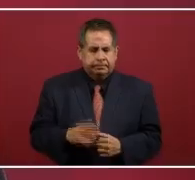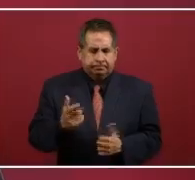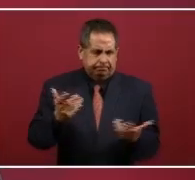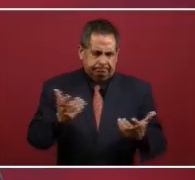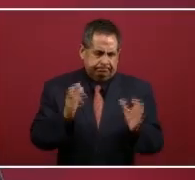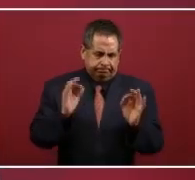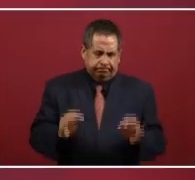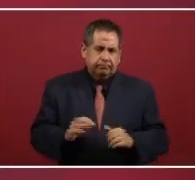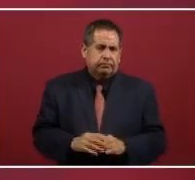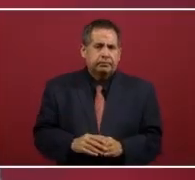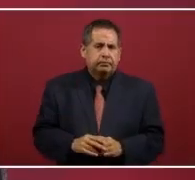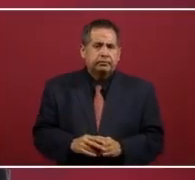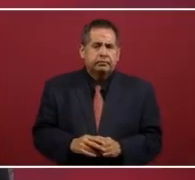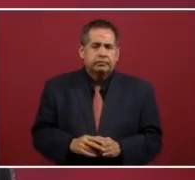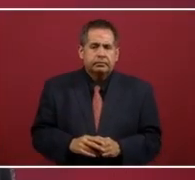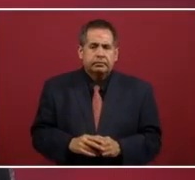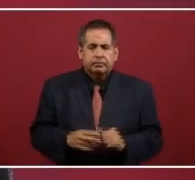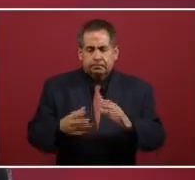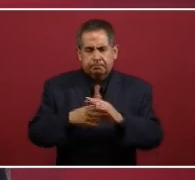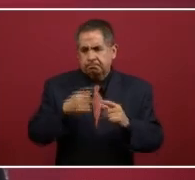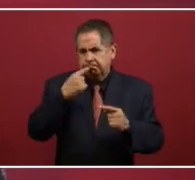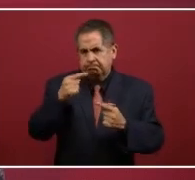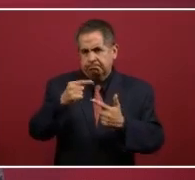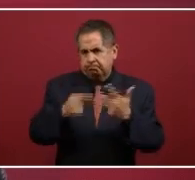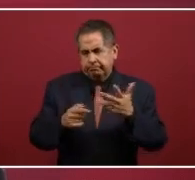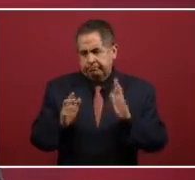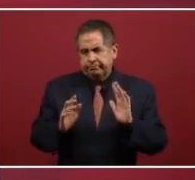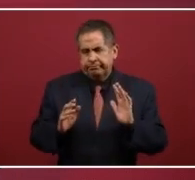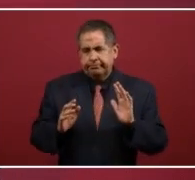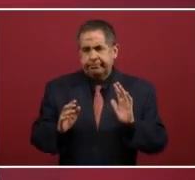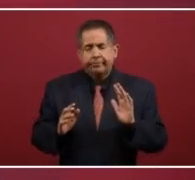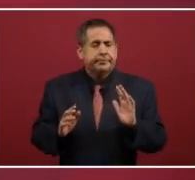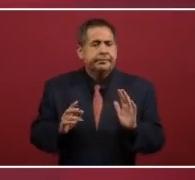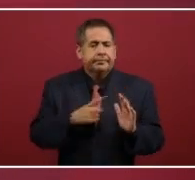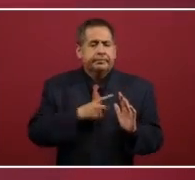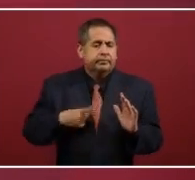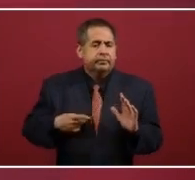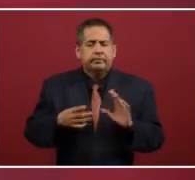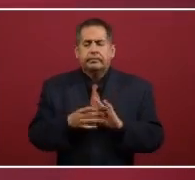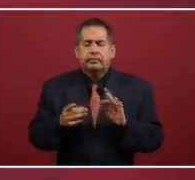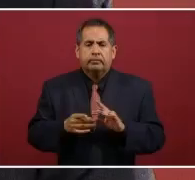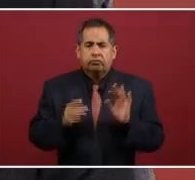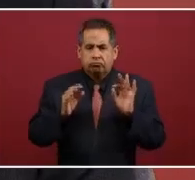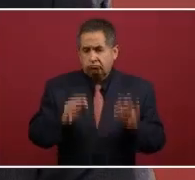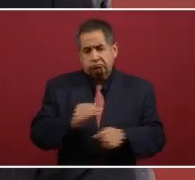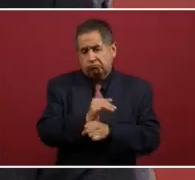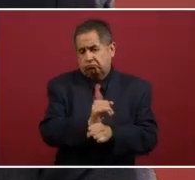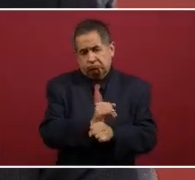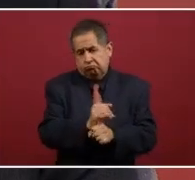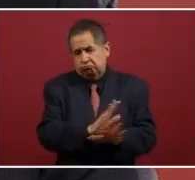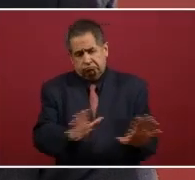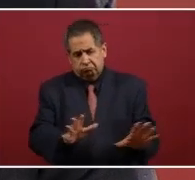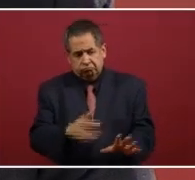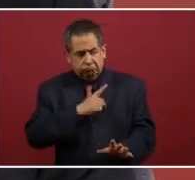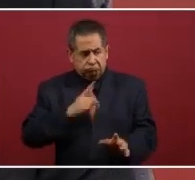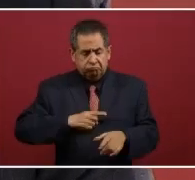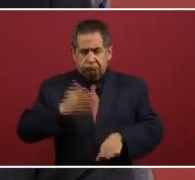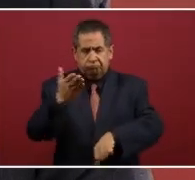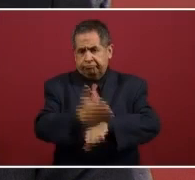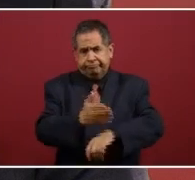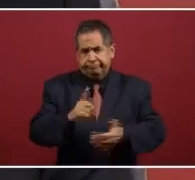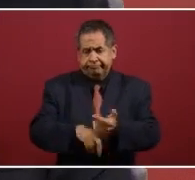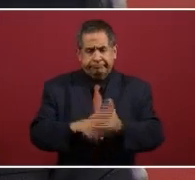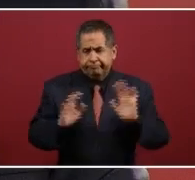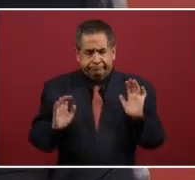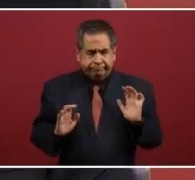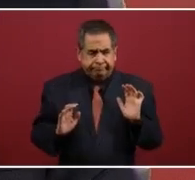hechos, presuntos delitos que se tienen que perseguir y se tienen que castigar